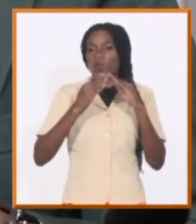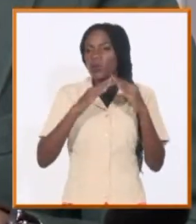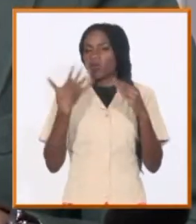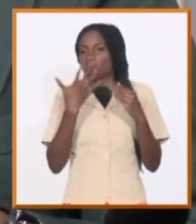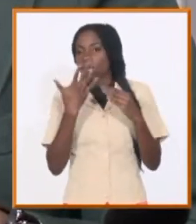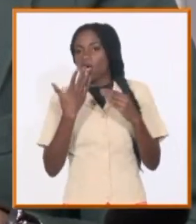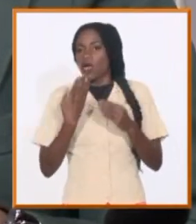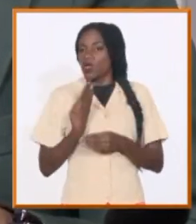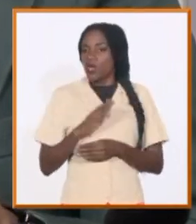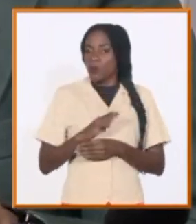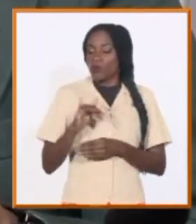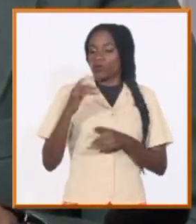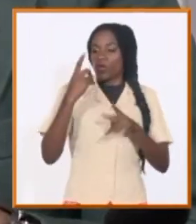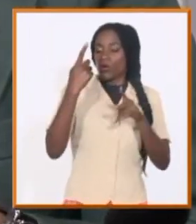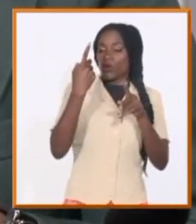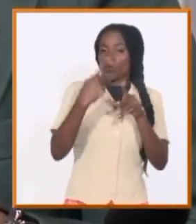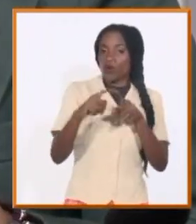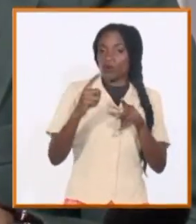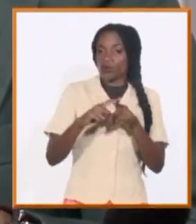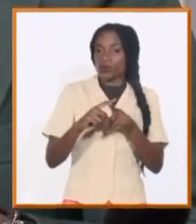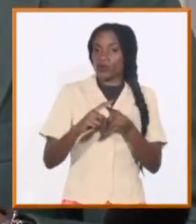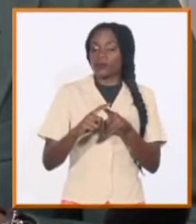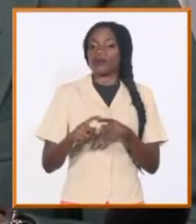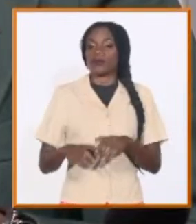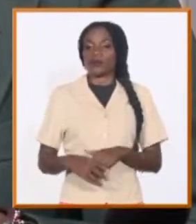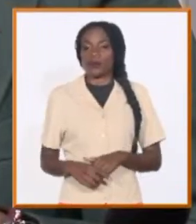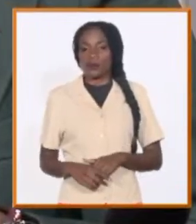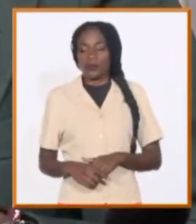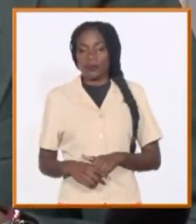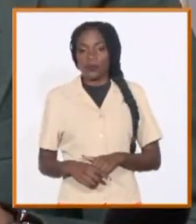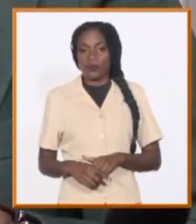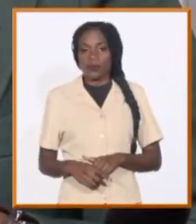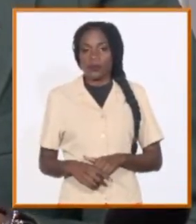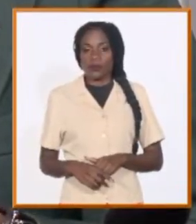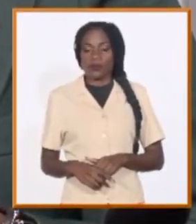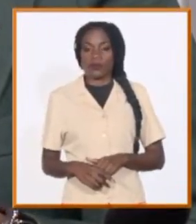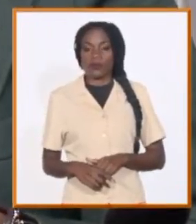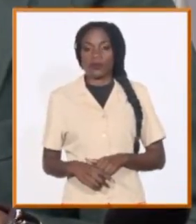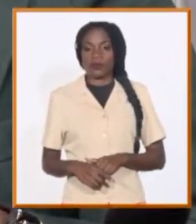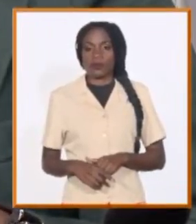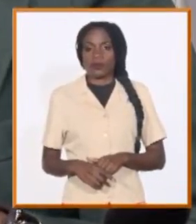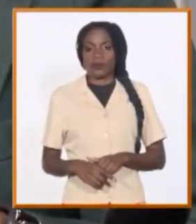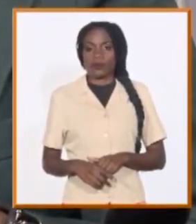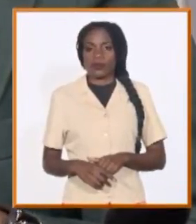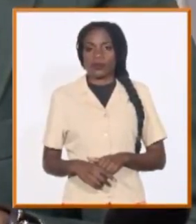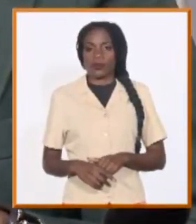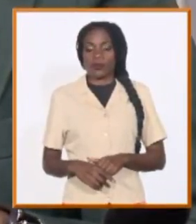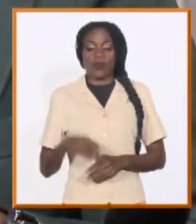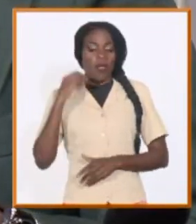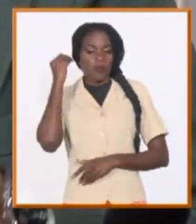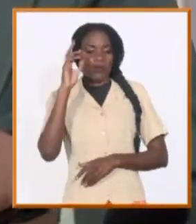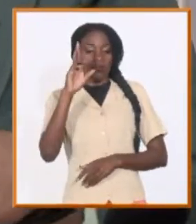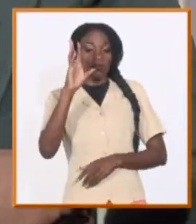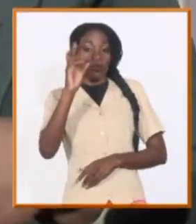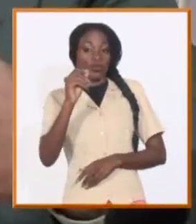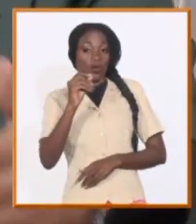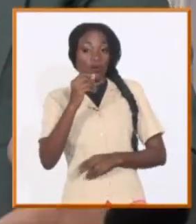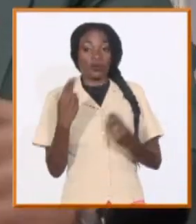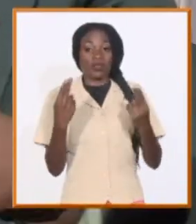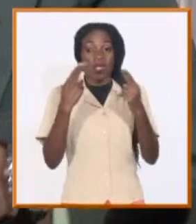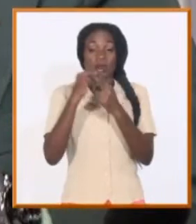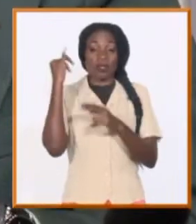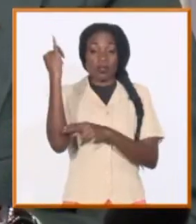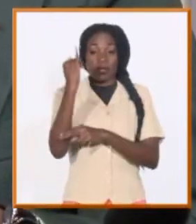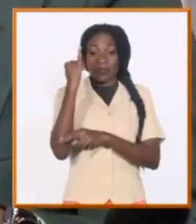esperaba una presea. Y bueno, el béisbol que siempre nos deja con ese sabor amargo cuando no hay un buen resultado en eventos internacionales,